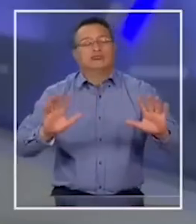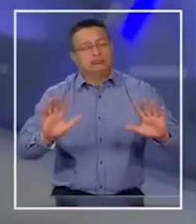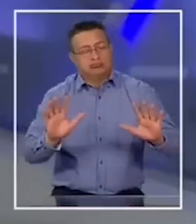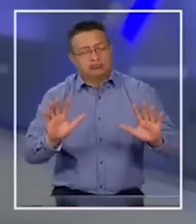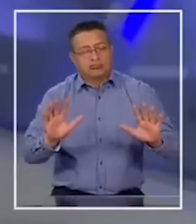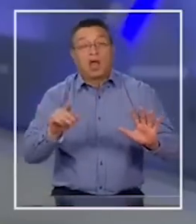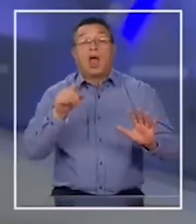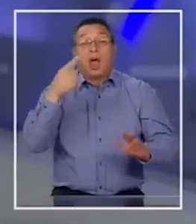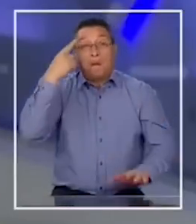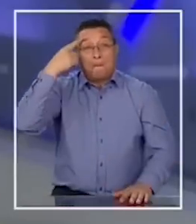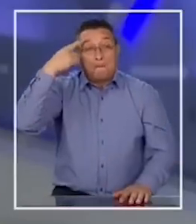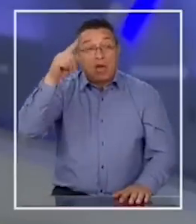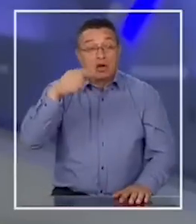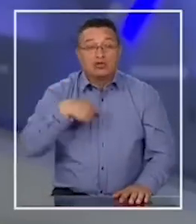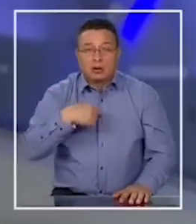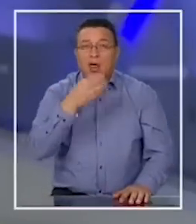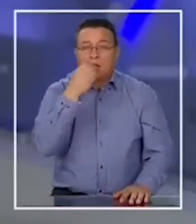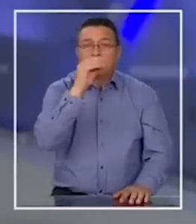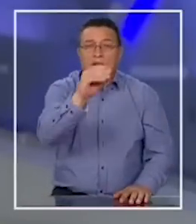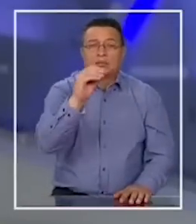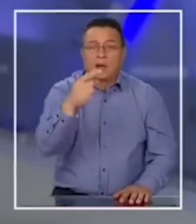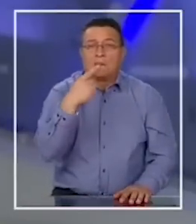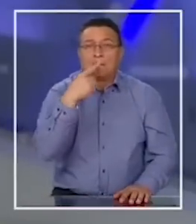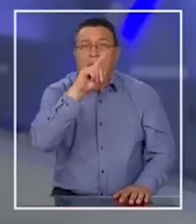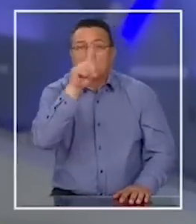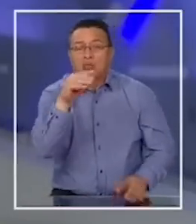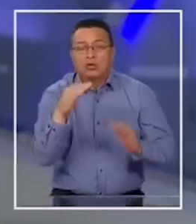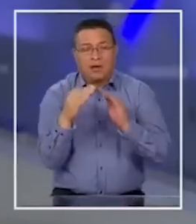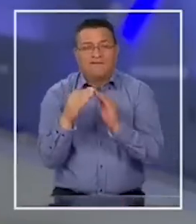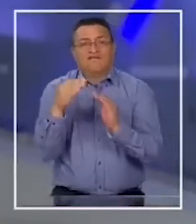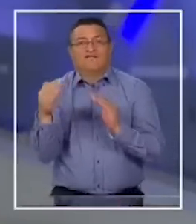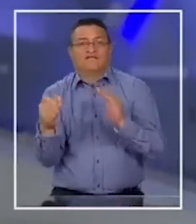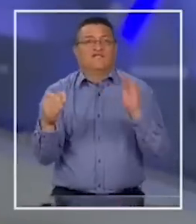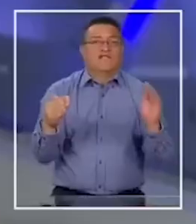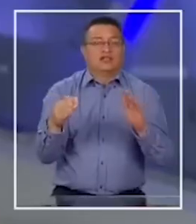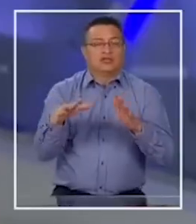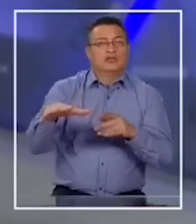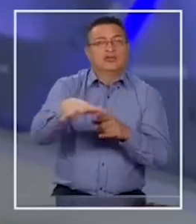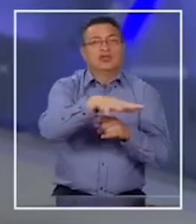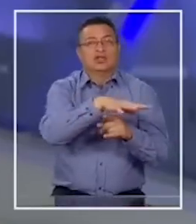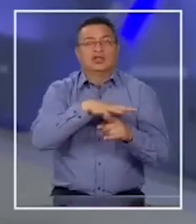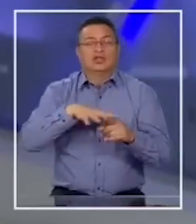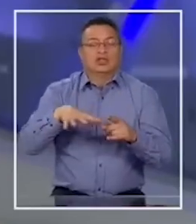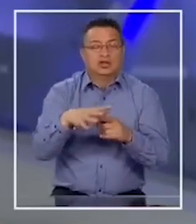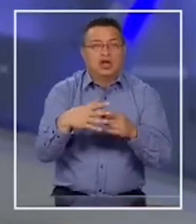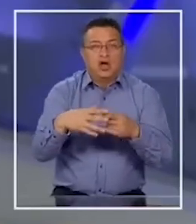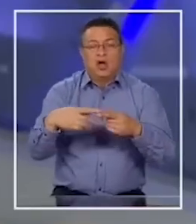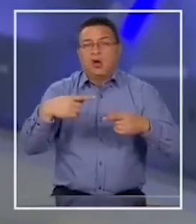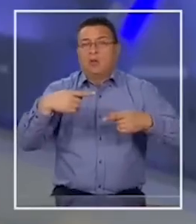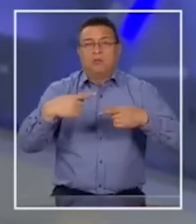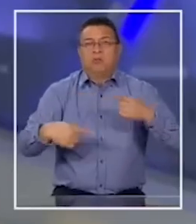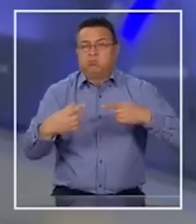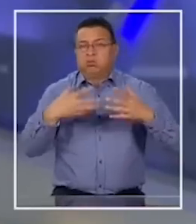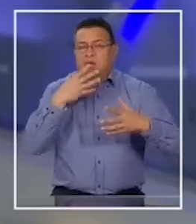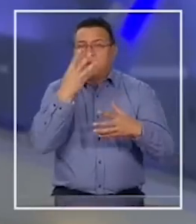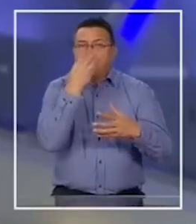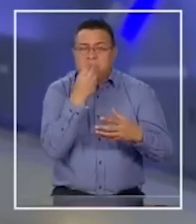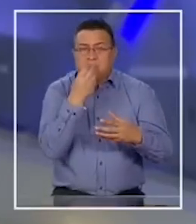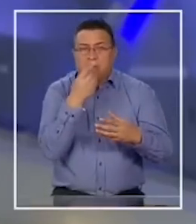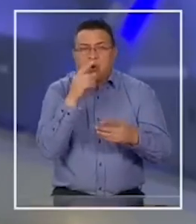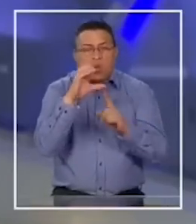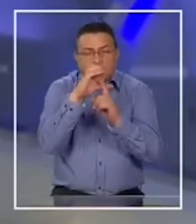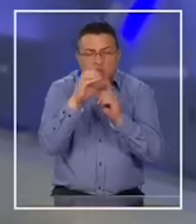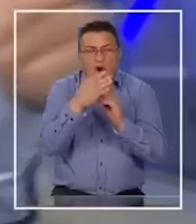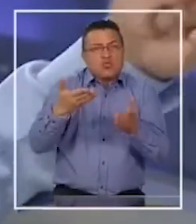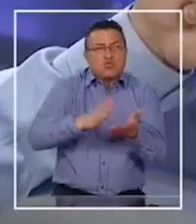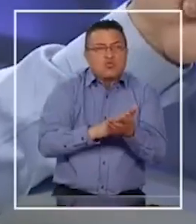Pero efectivamente yo los invito a que le pregunten a los vecinos del entorno romper la dinámica del Silencio la cultura y la muerte